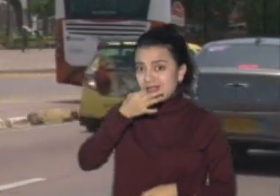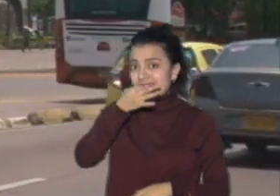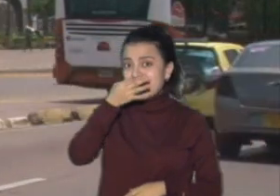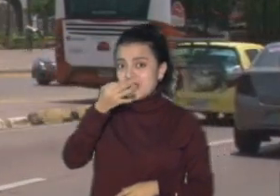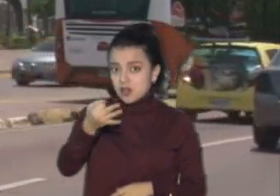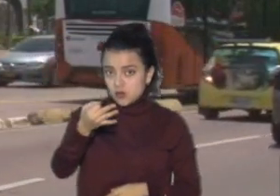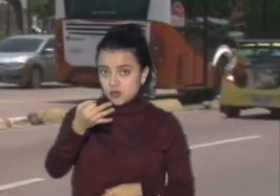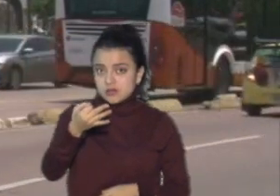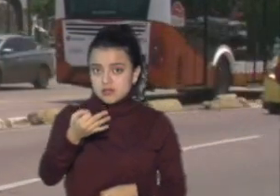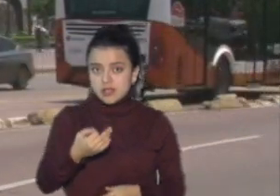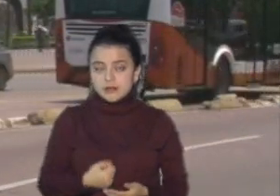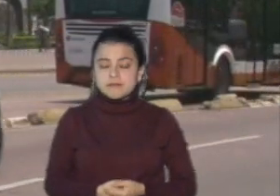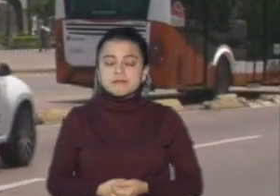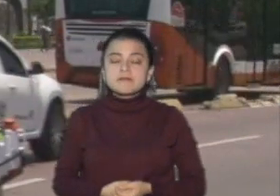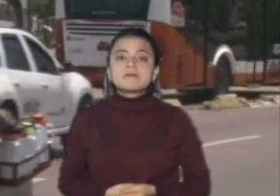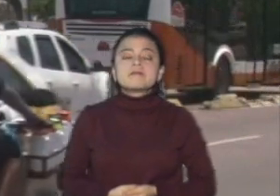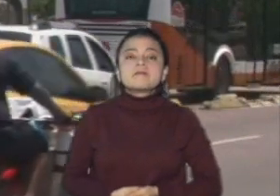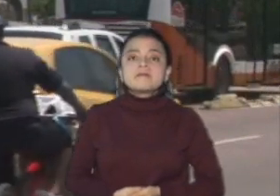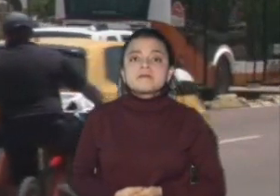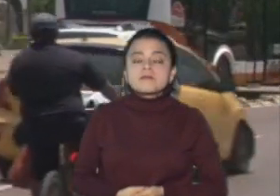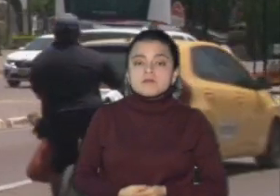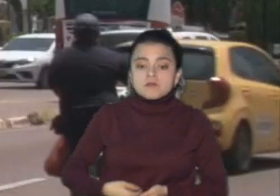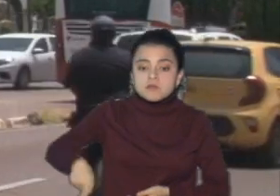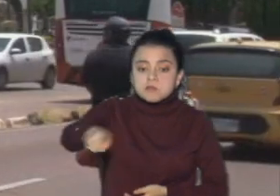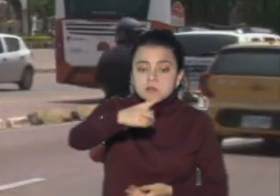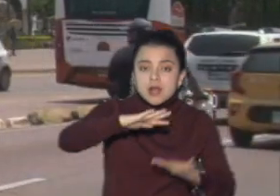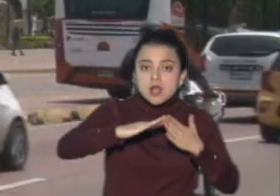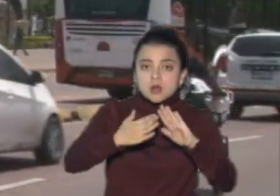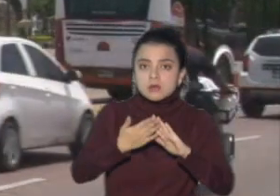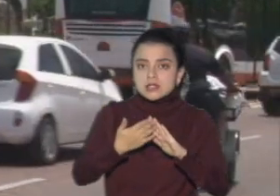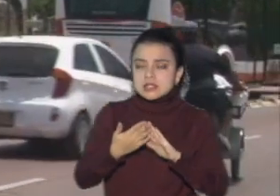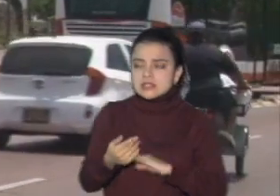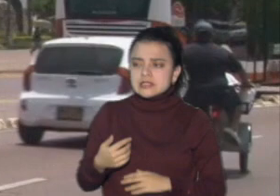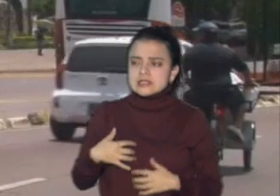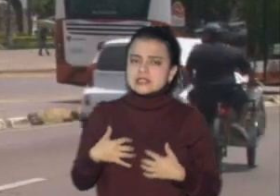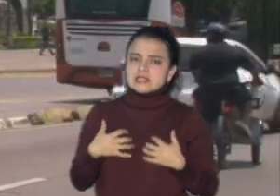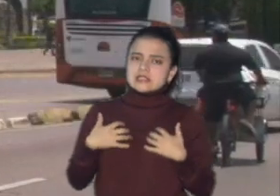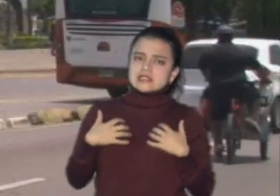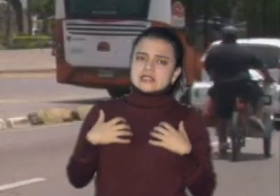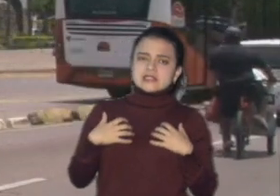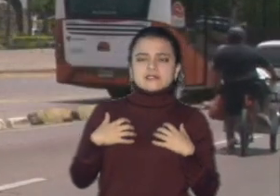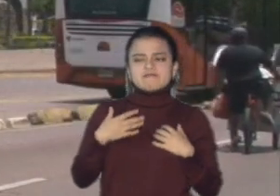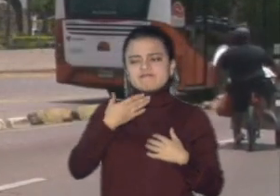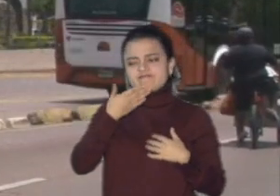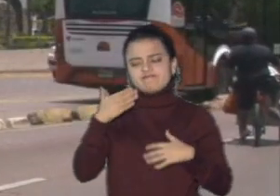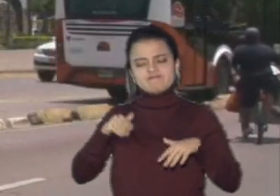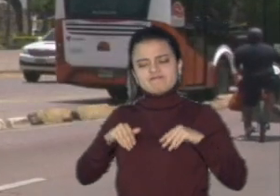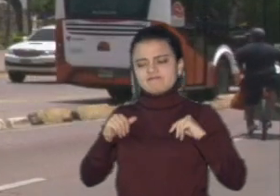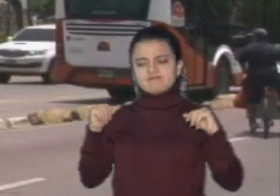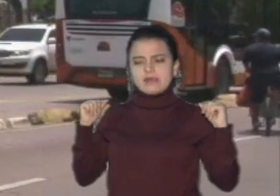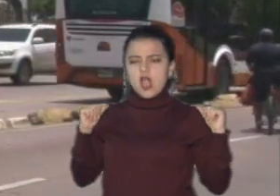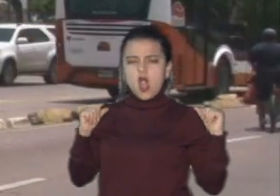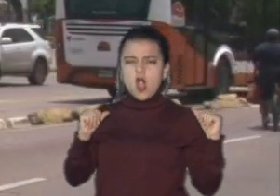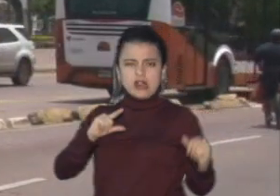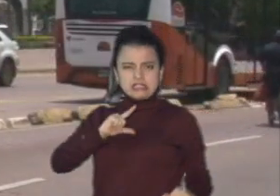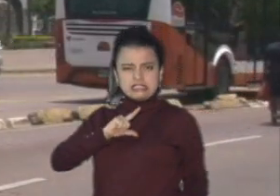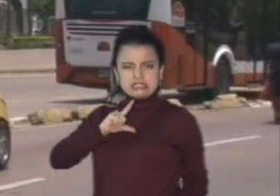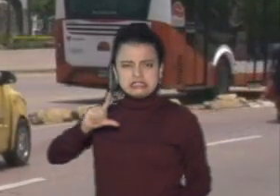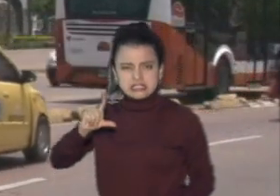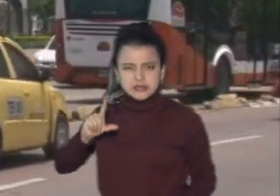ha mermado en la ciudad precisamente por temas de seguridad y además porque se han